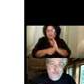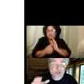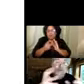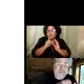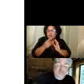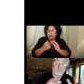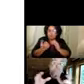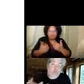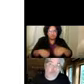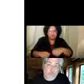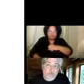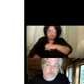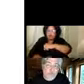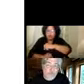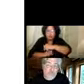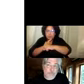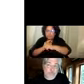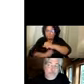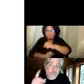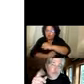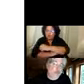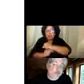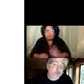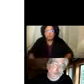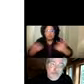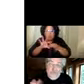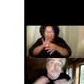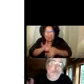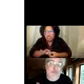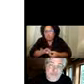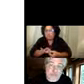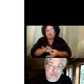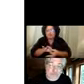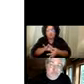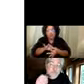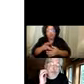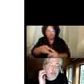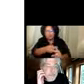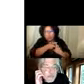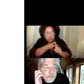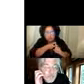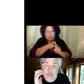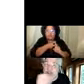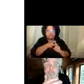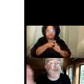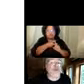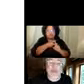De nuevo, esa es una de las piedras angulares de retención y reclutamiento de profesionales de soporte directo.